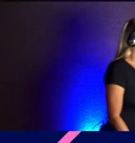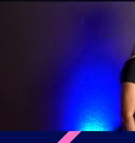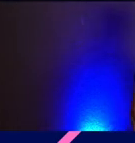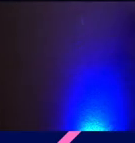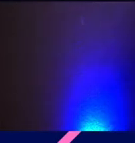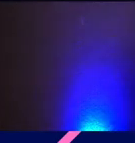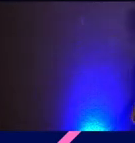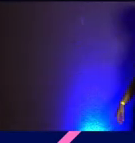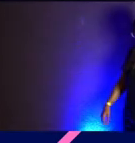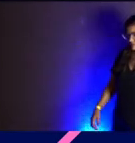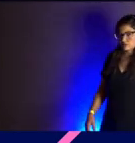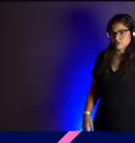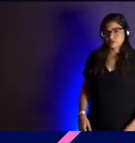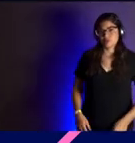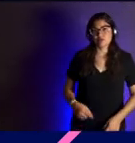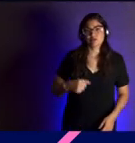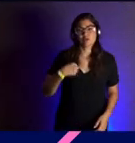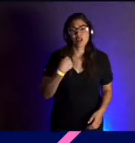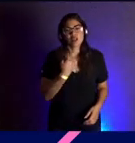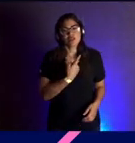globales,